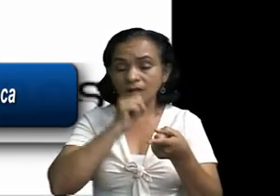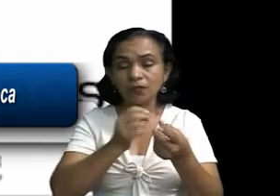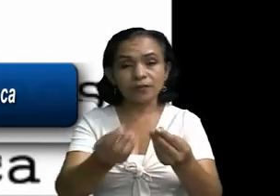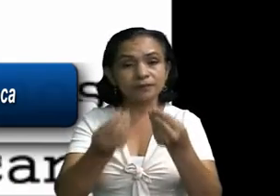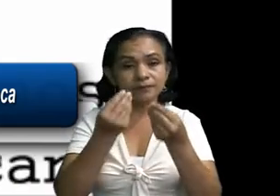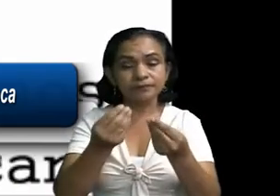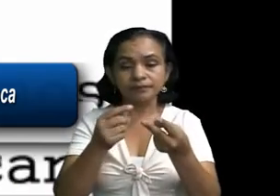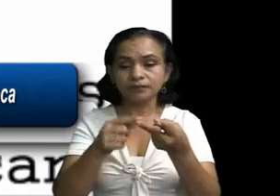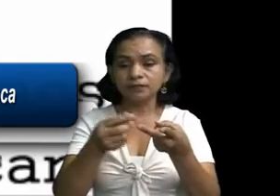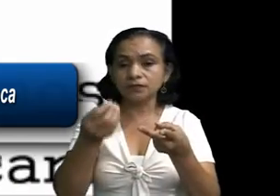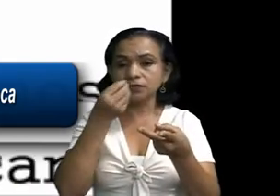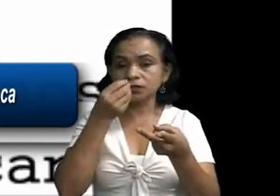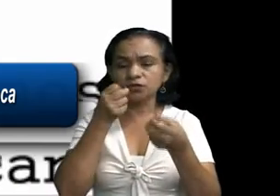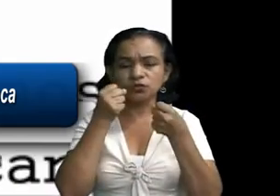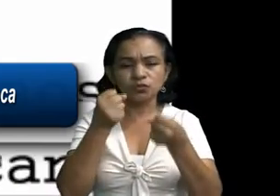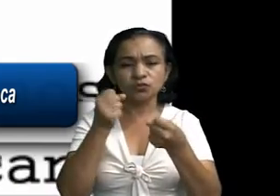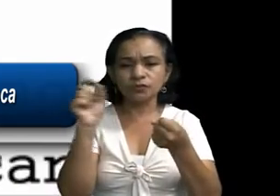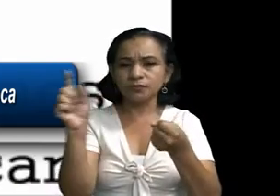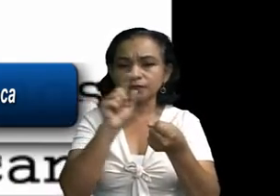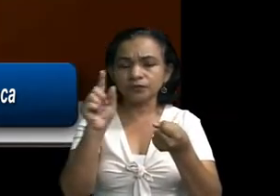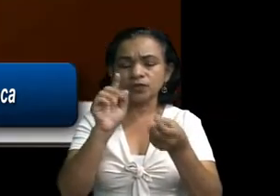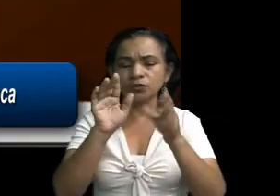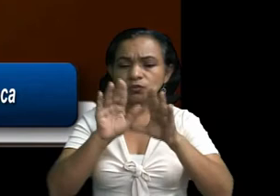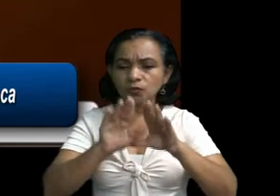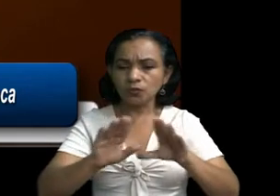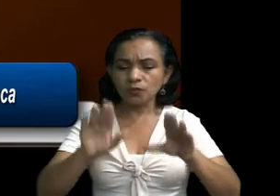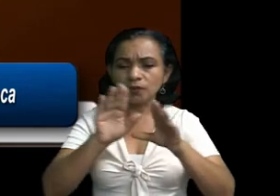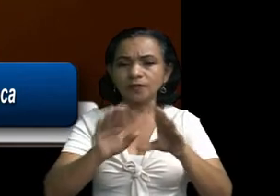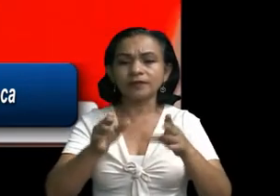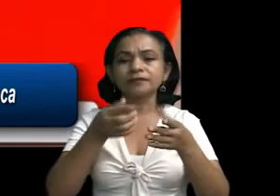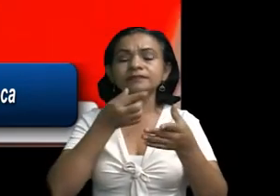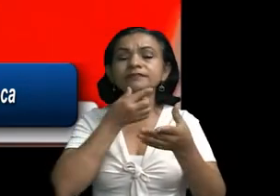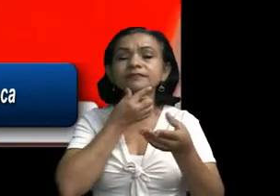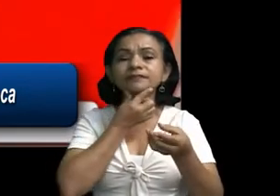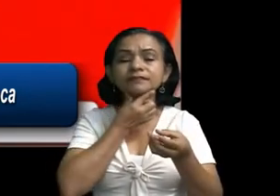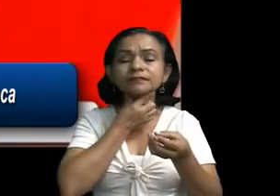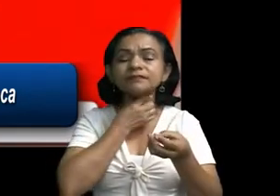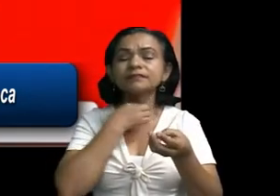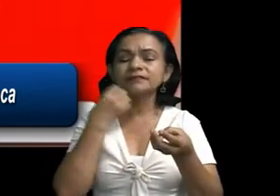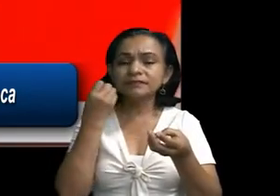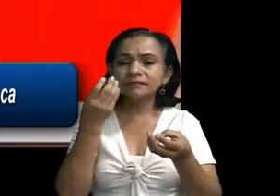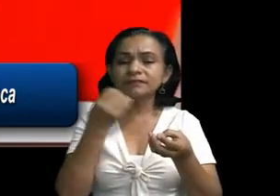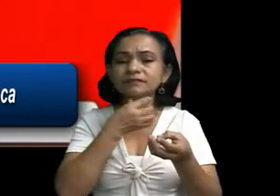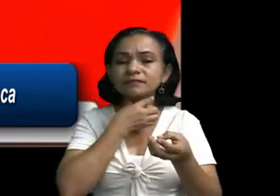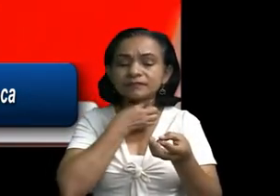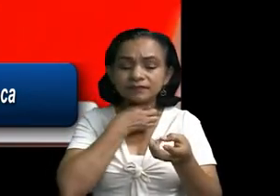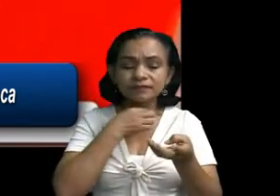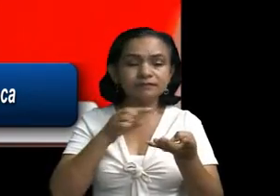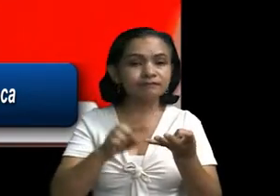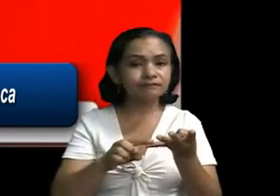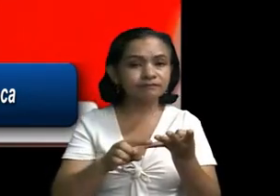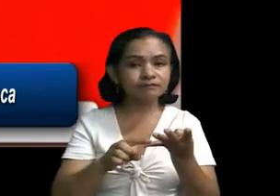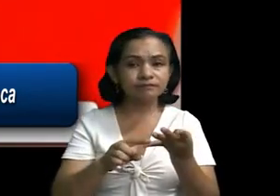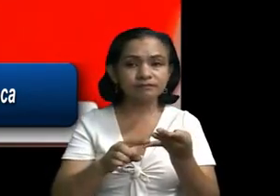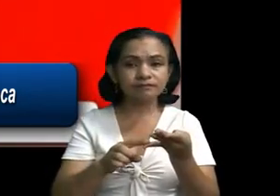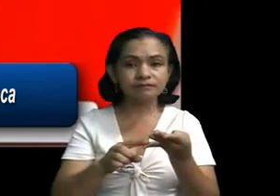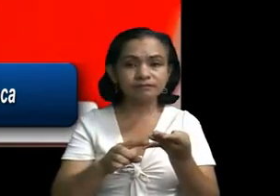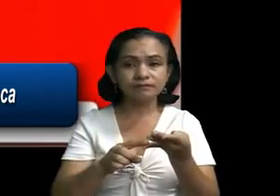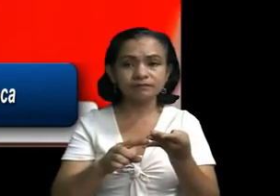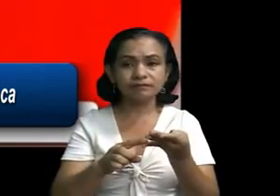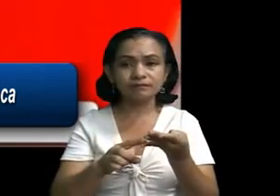no coma comidas sólidas, coma comidas blandas para evitar el paso en la garganta y que se lacere. Tiene que